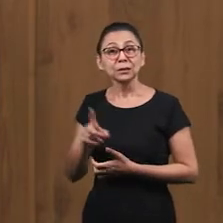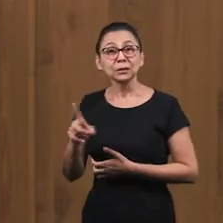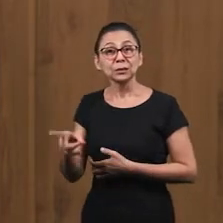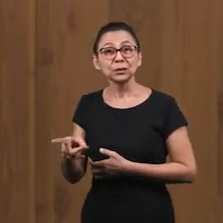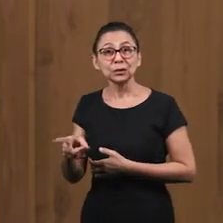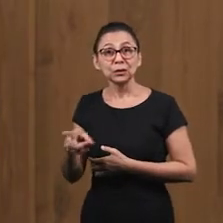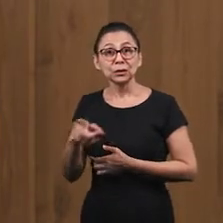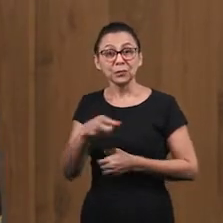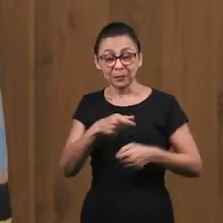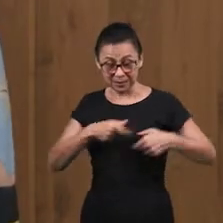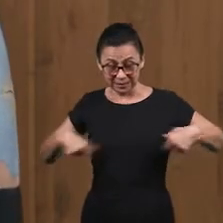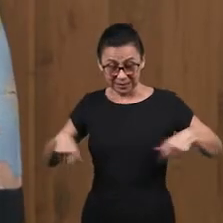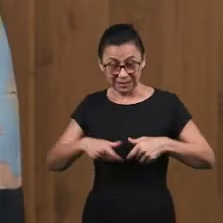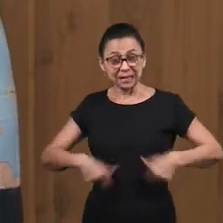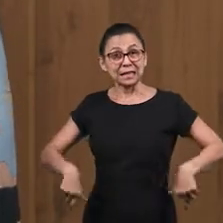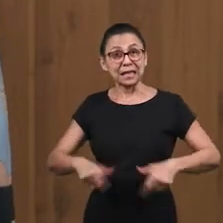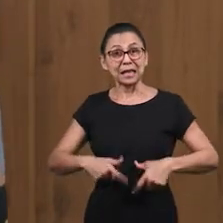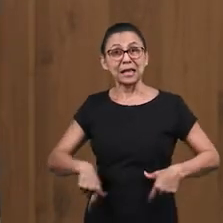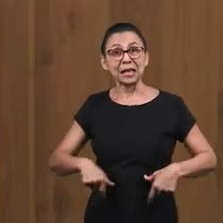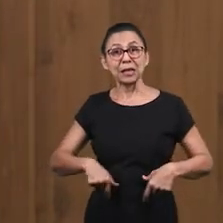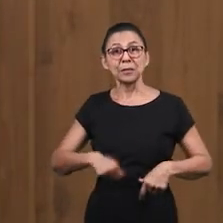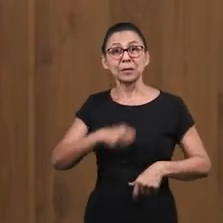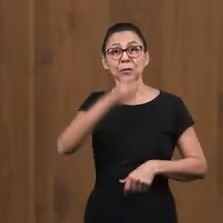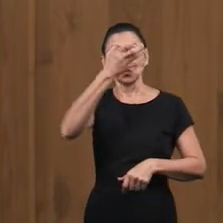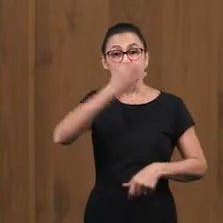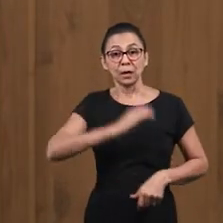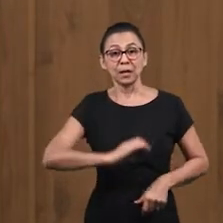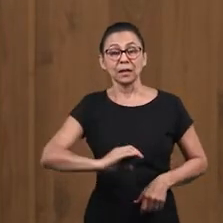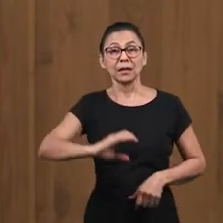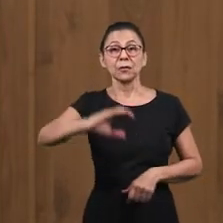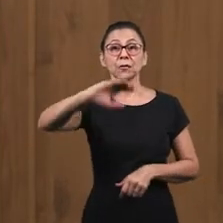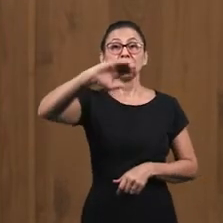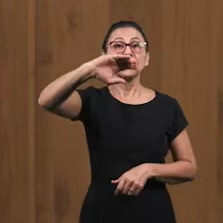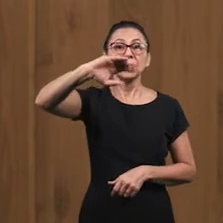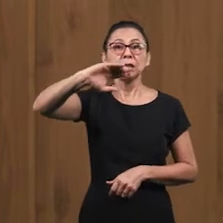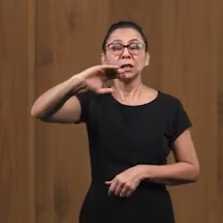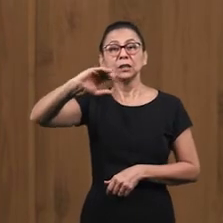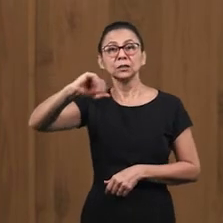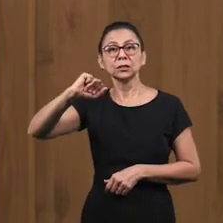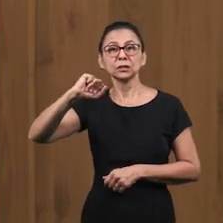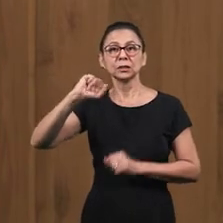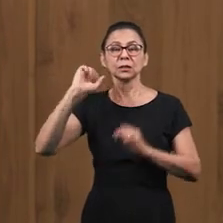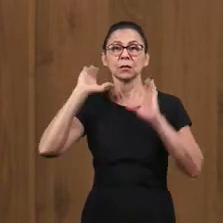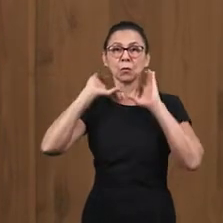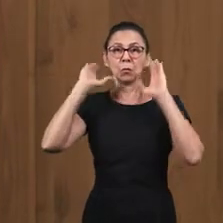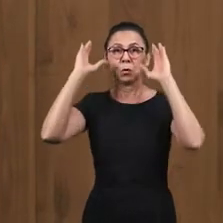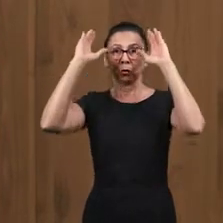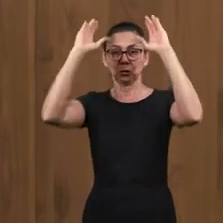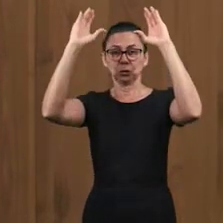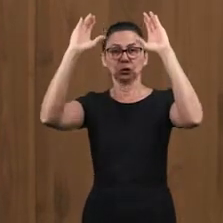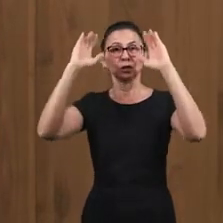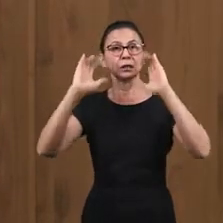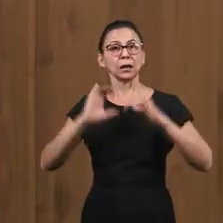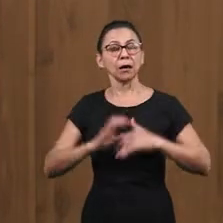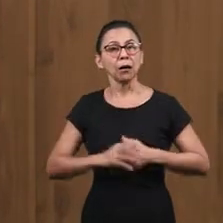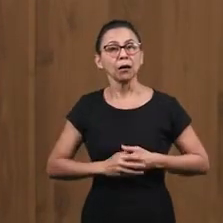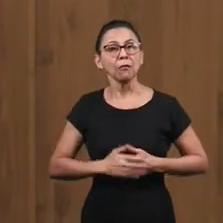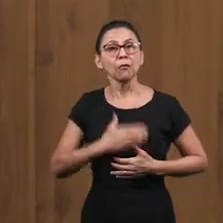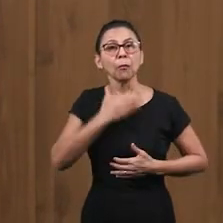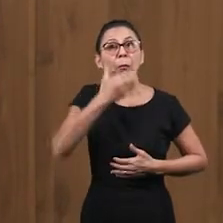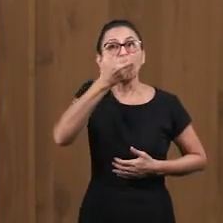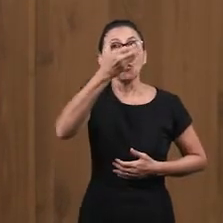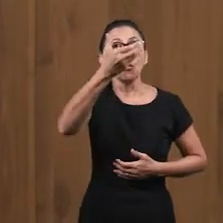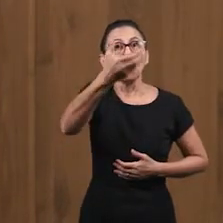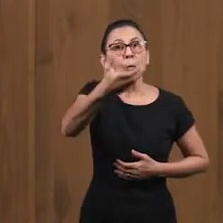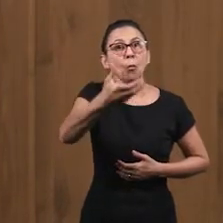jirafas. ¿Ustedes sabían que fue el Espíritu Santo que le ayudó a Noé a colocar a todos